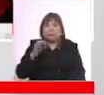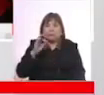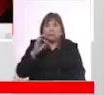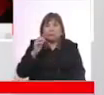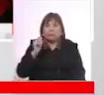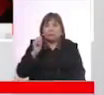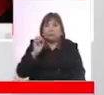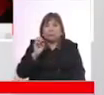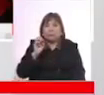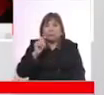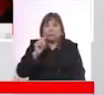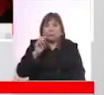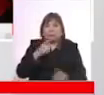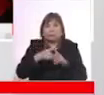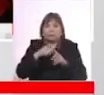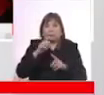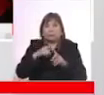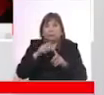FAETEXCO